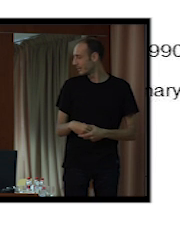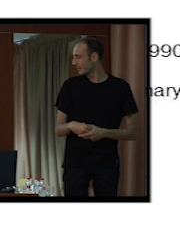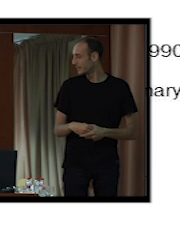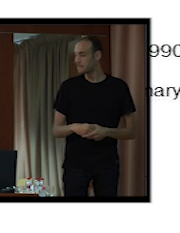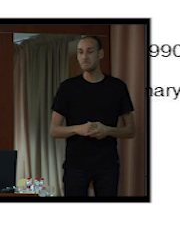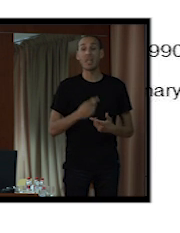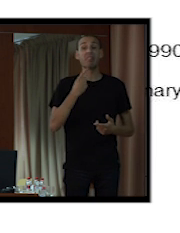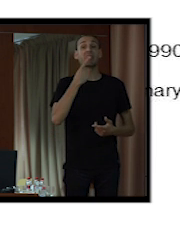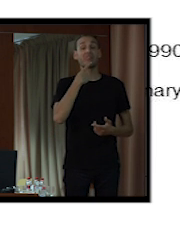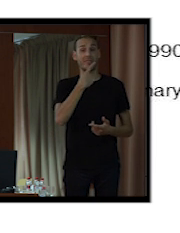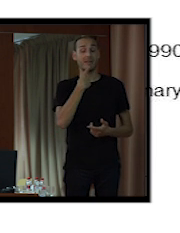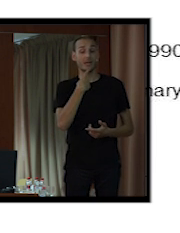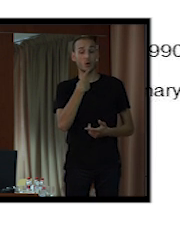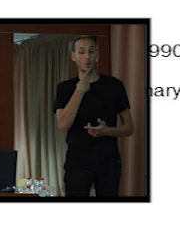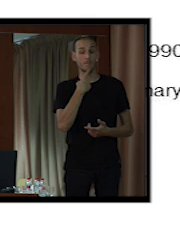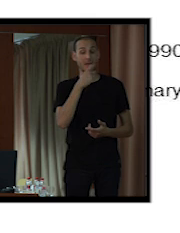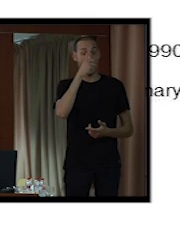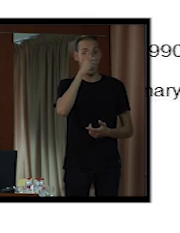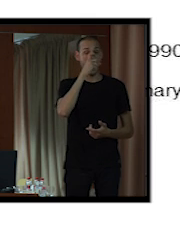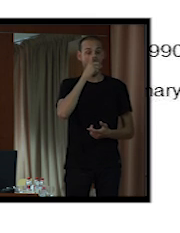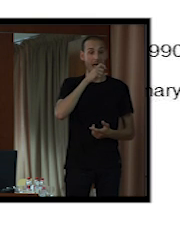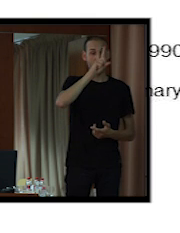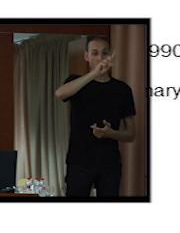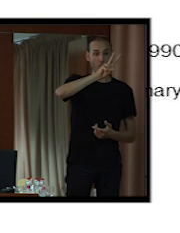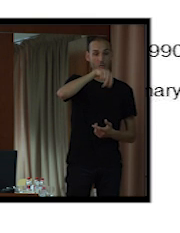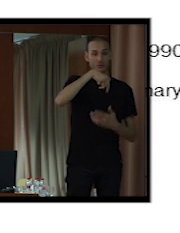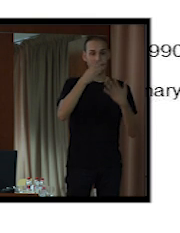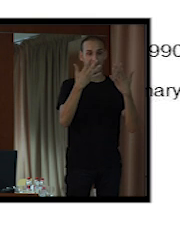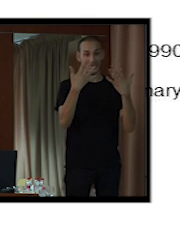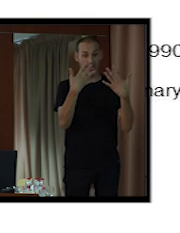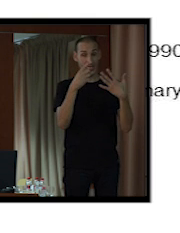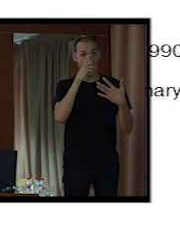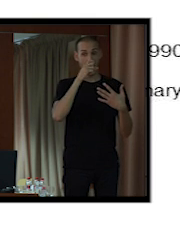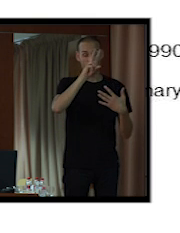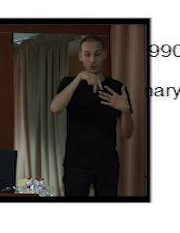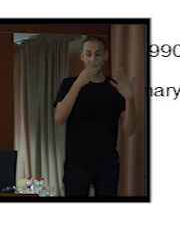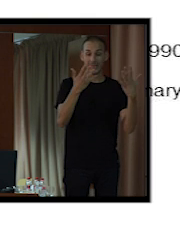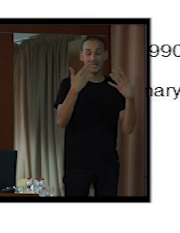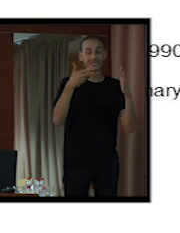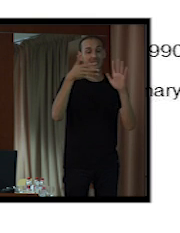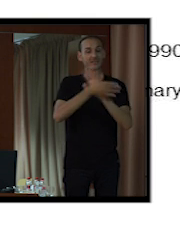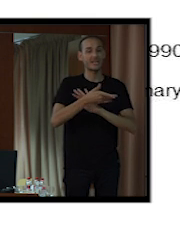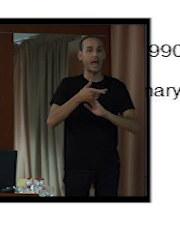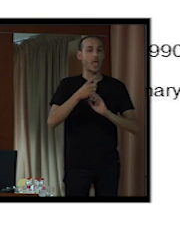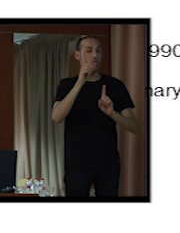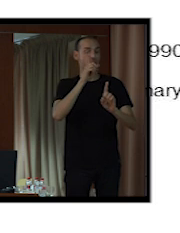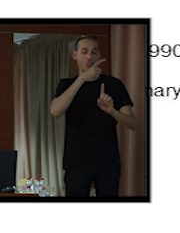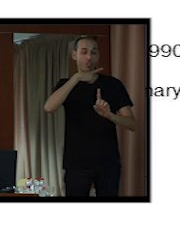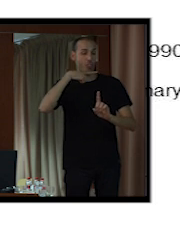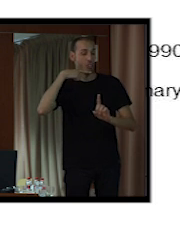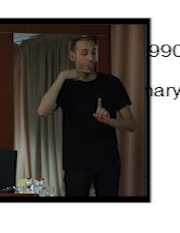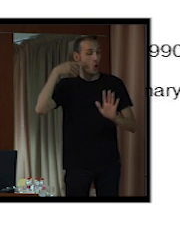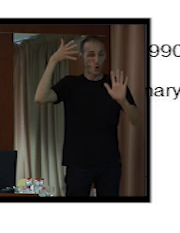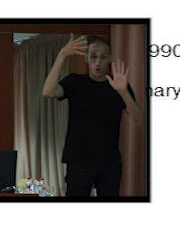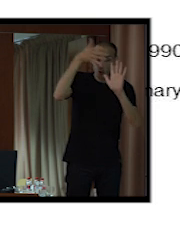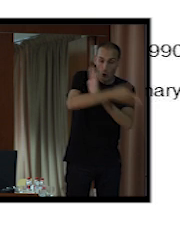pues dijo, o sea, definió en el año 2010, lo tenéis ahí, la fibromialgia como un síndrome de dolor crónico generalizado,